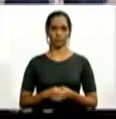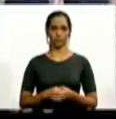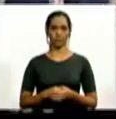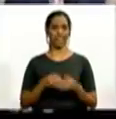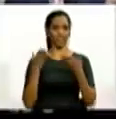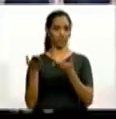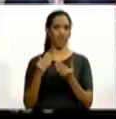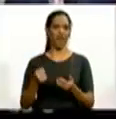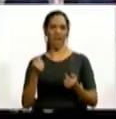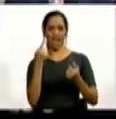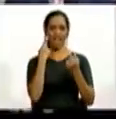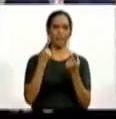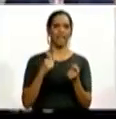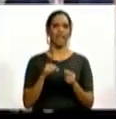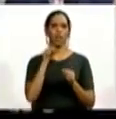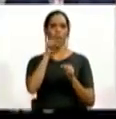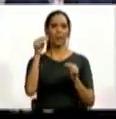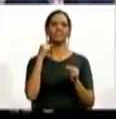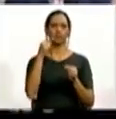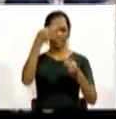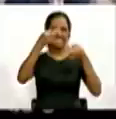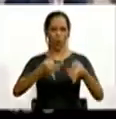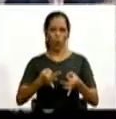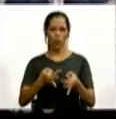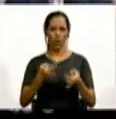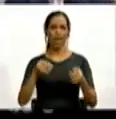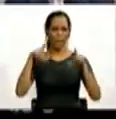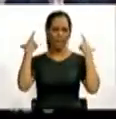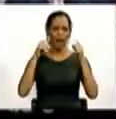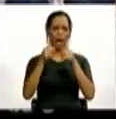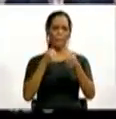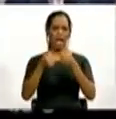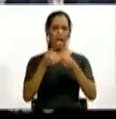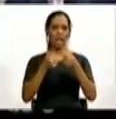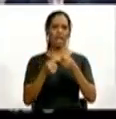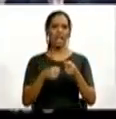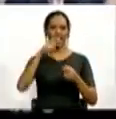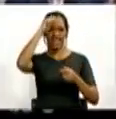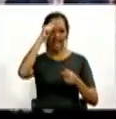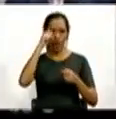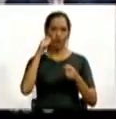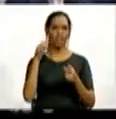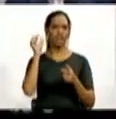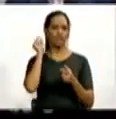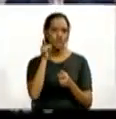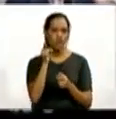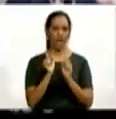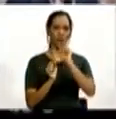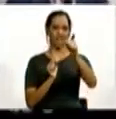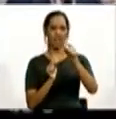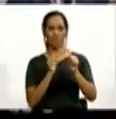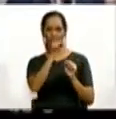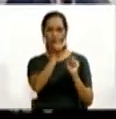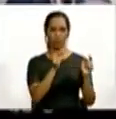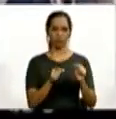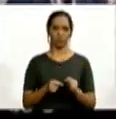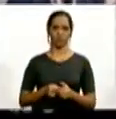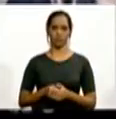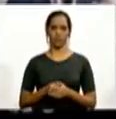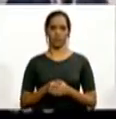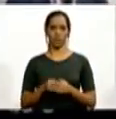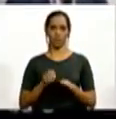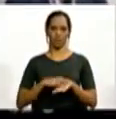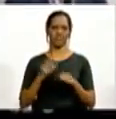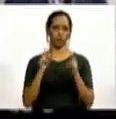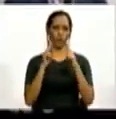Véngale, díganme a mí, y los demás que están ahí, yo estoy seguro que la gente de Vargas va a empezar a escribir, mira, el de la gorrita y el salsillo es fulano, el que está atrás es fulano, porque Vargas